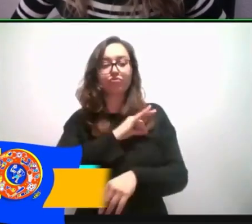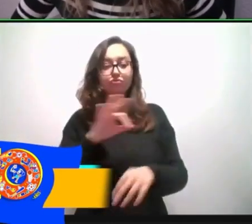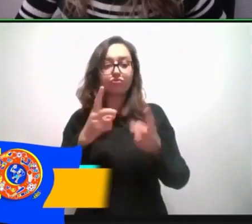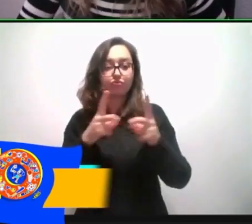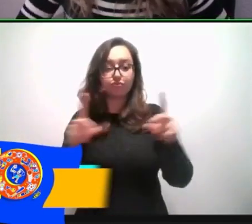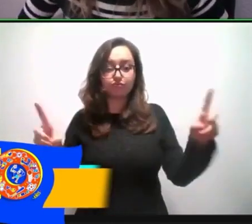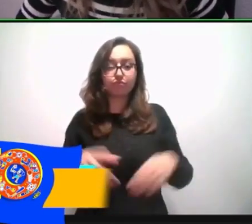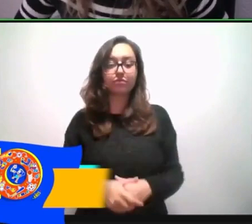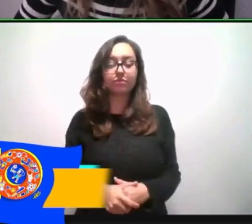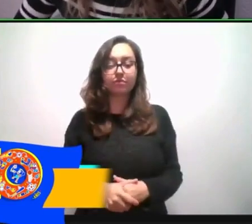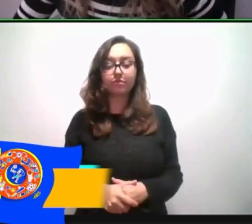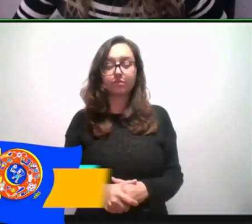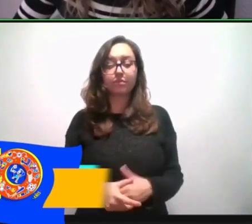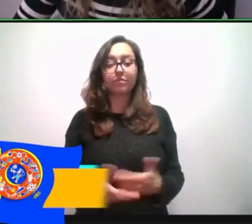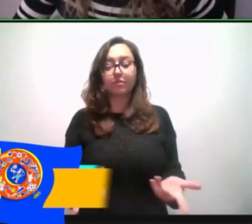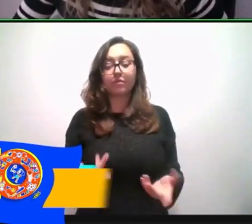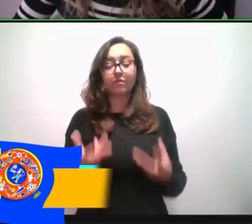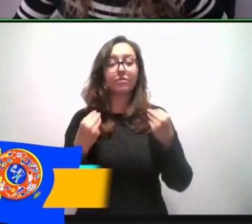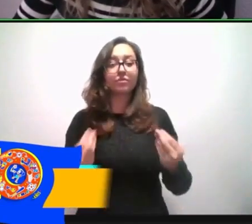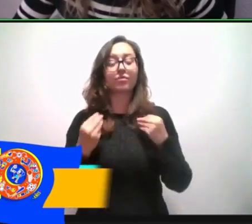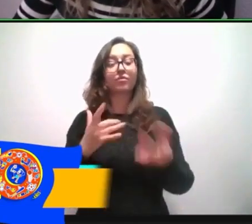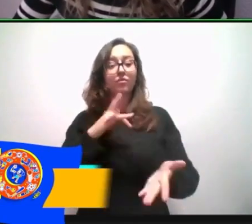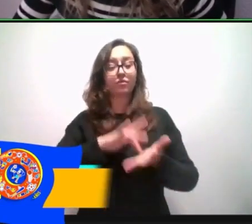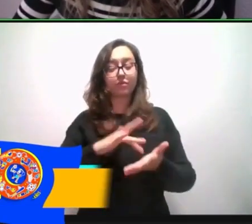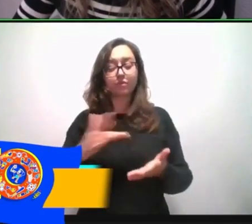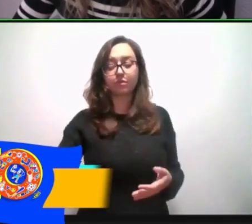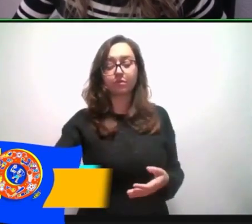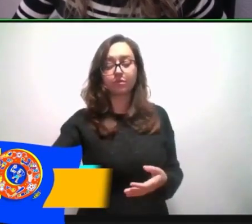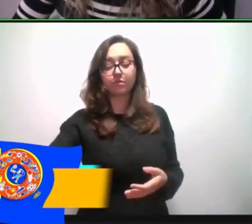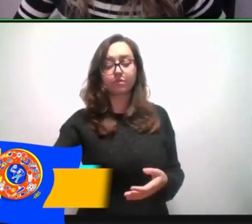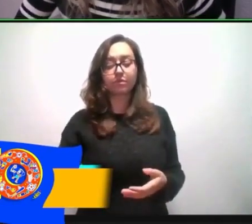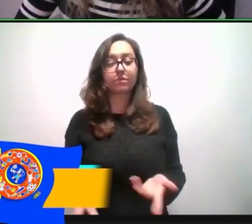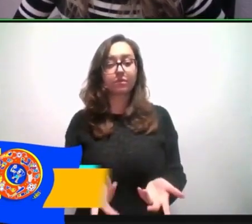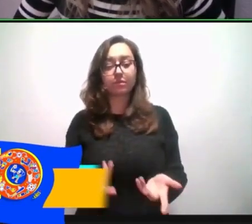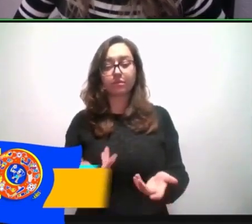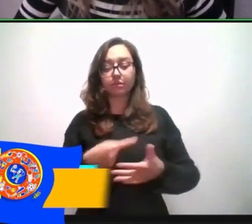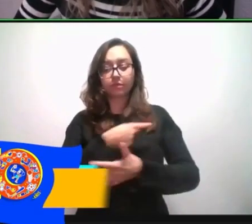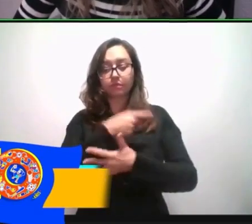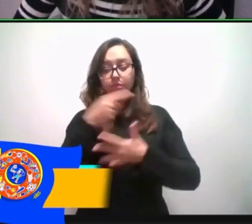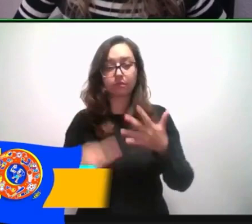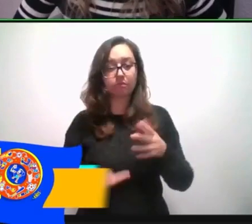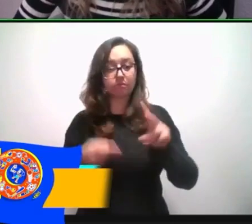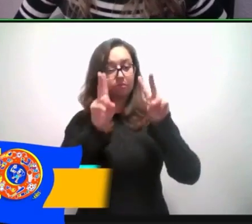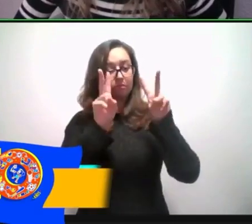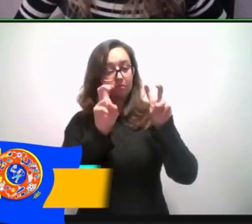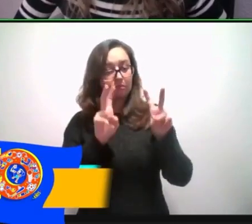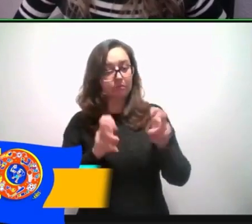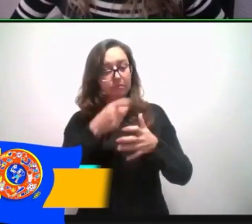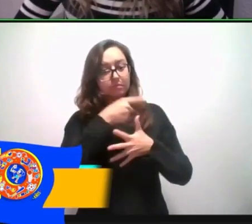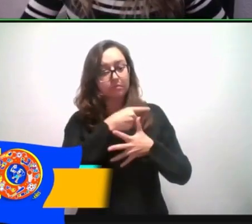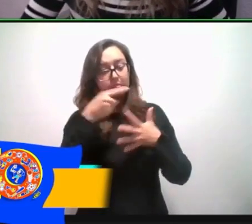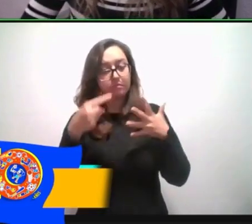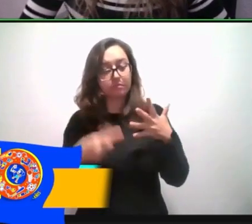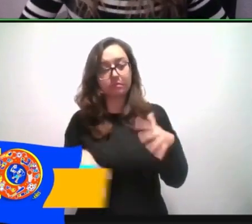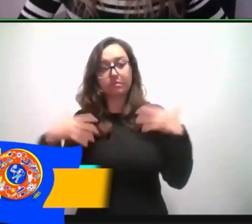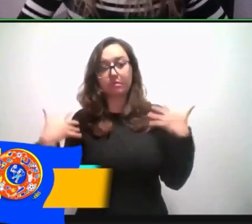muchísimas gracias por esta gran exposición de ambos temas que, pues aunque parecieran ajenos, en realidad